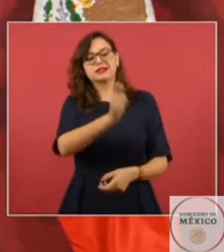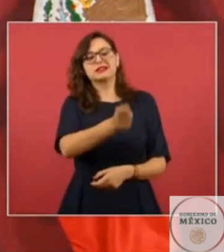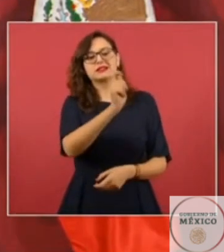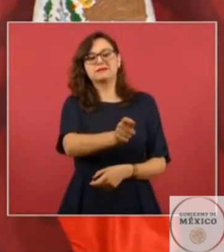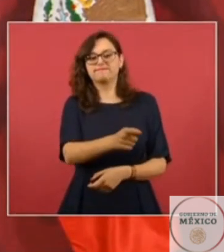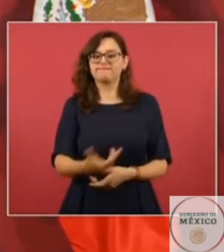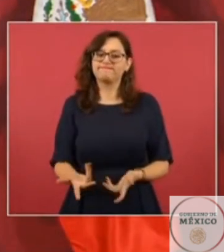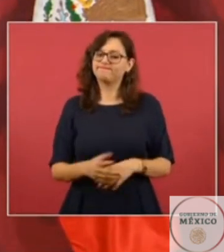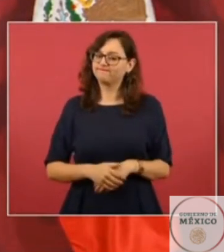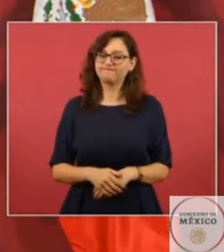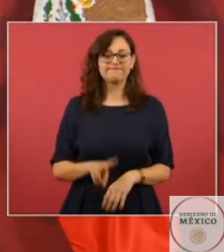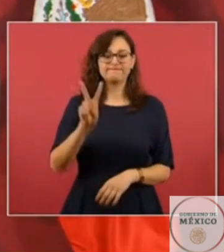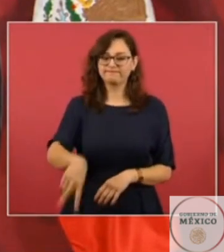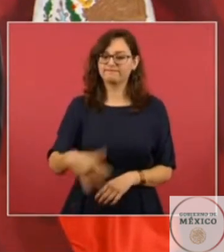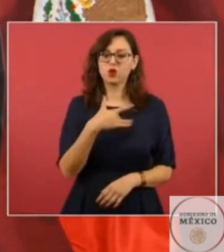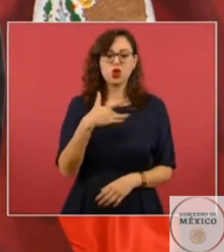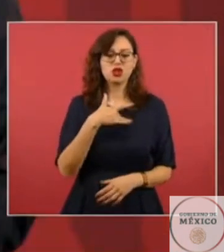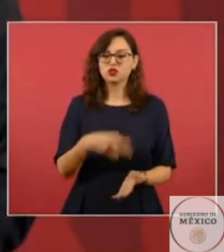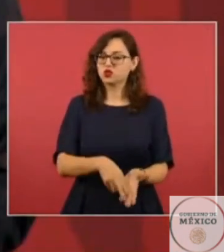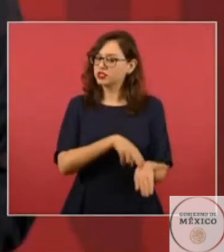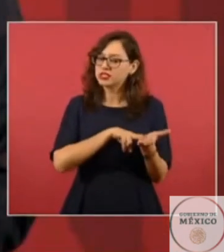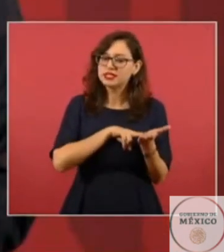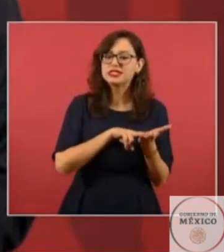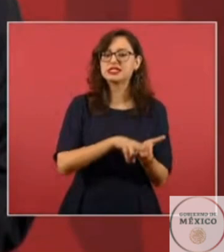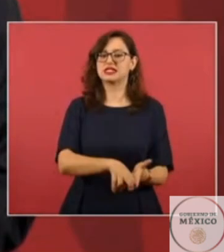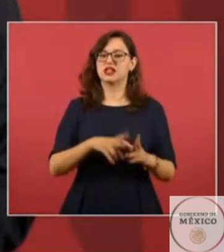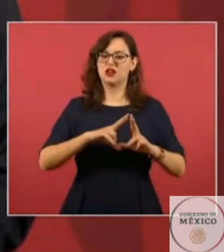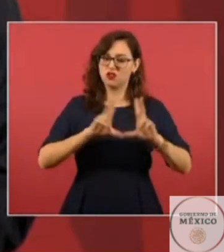tienen endurecido el corazón